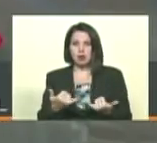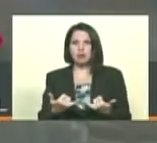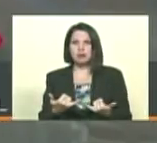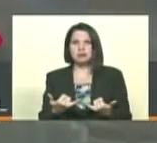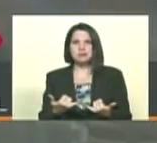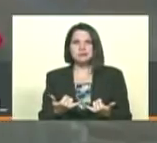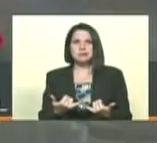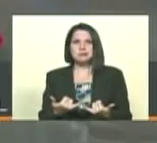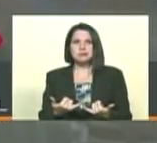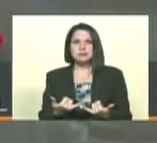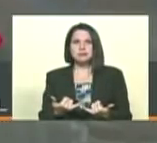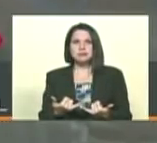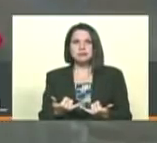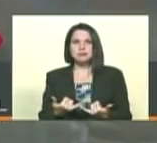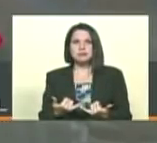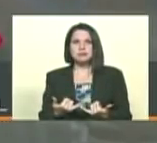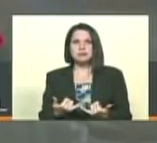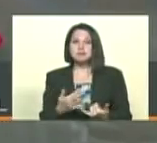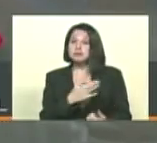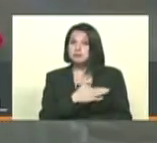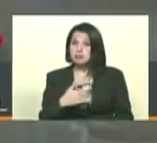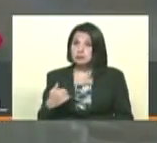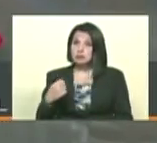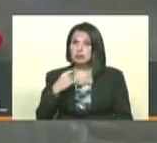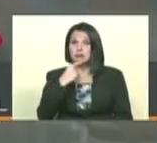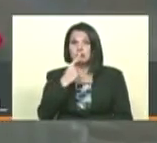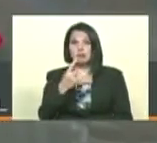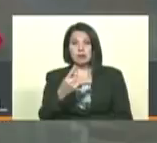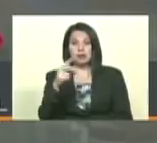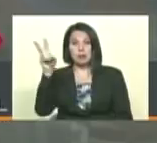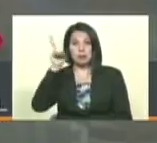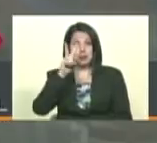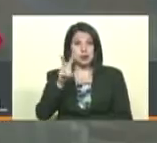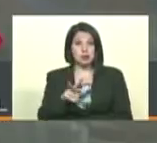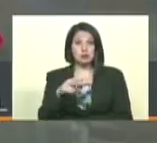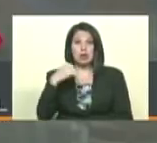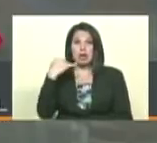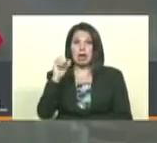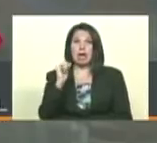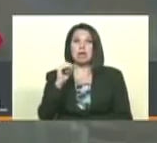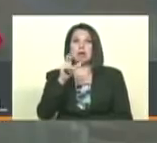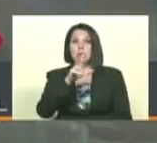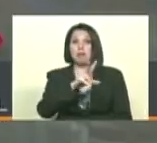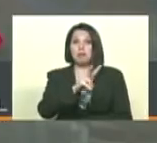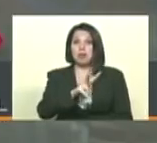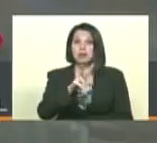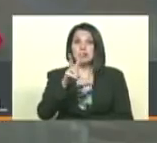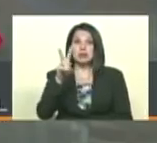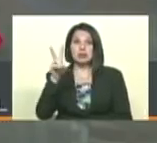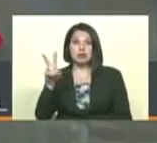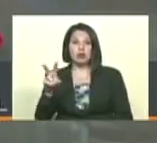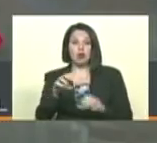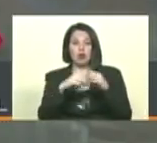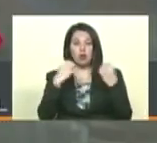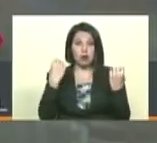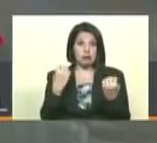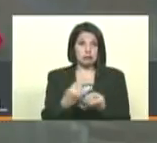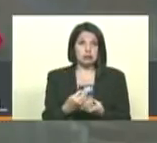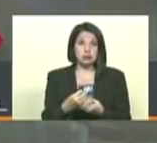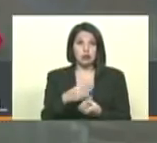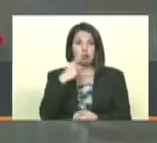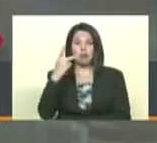hasta el día de hoy. Queremos decir que en Venezuela existen 22 organizaciones con